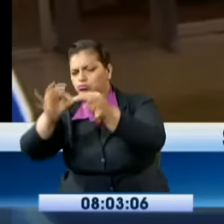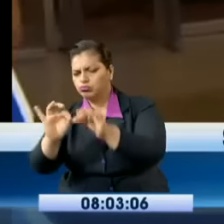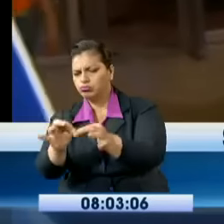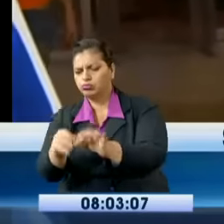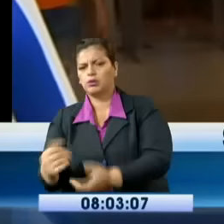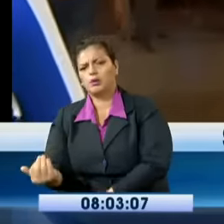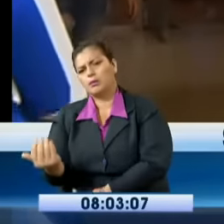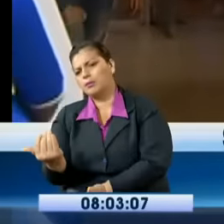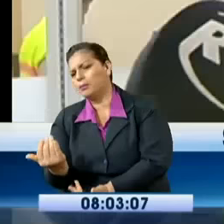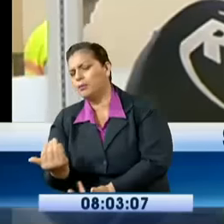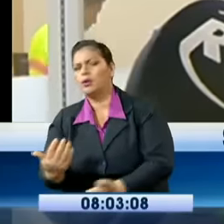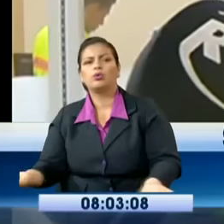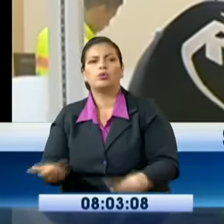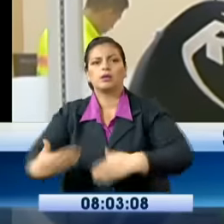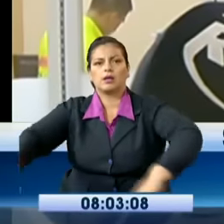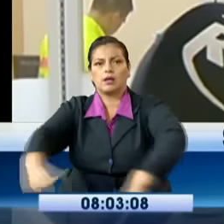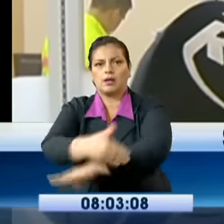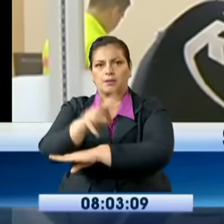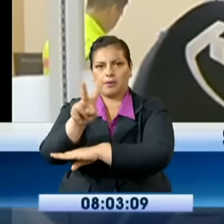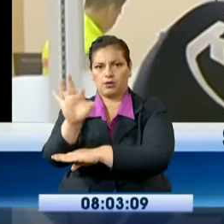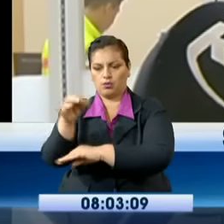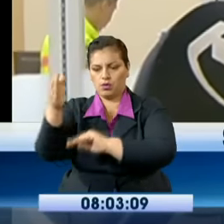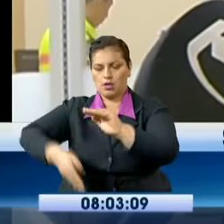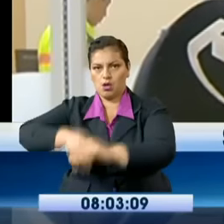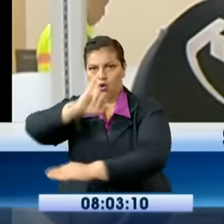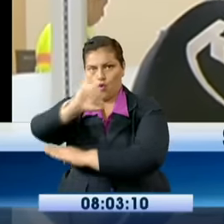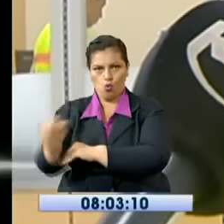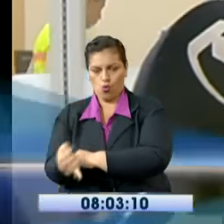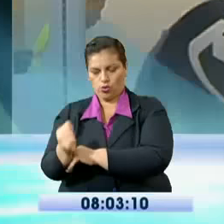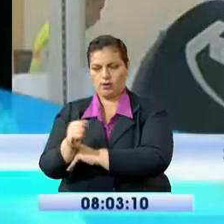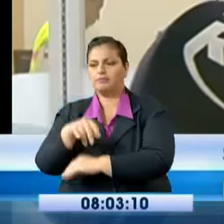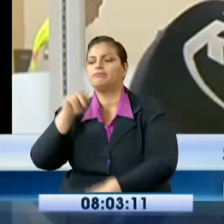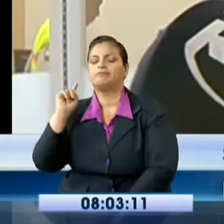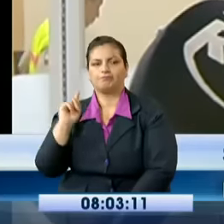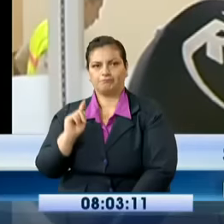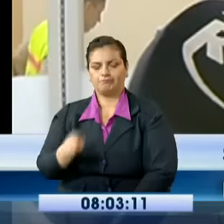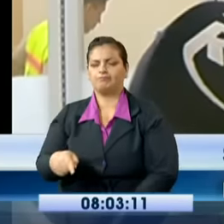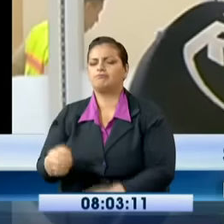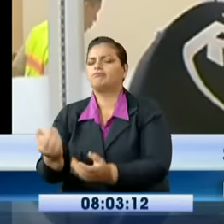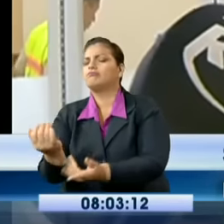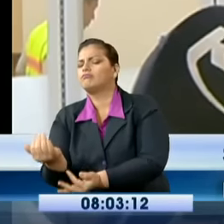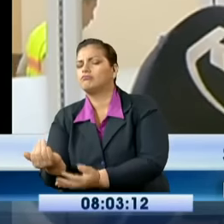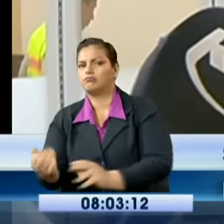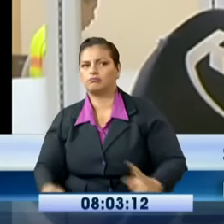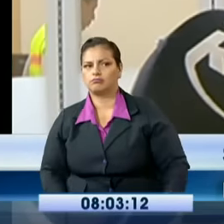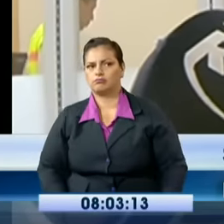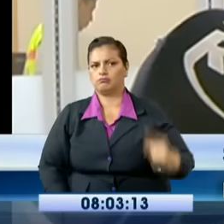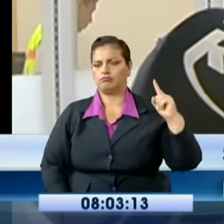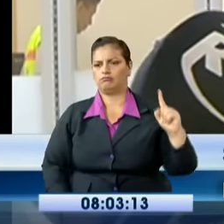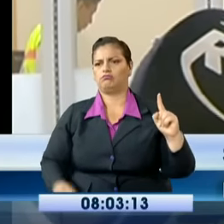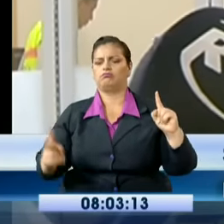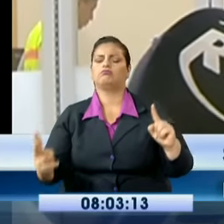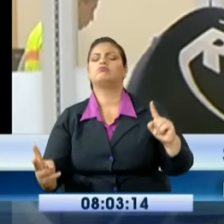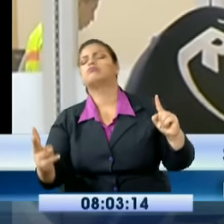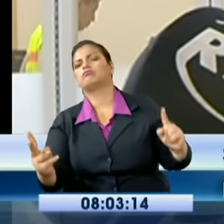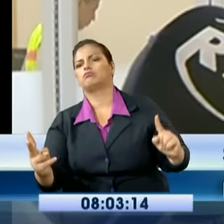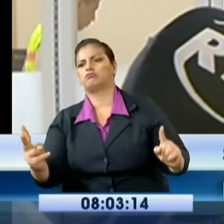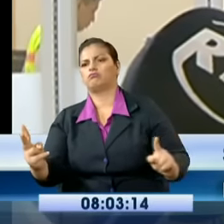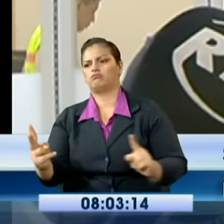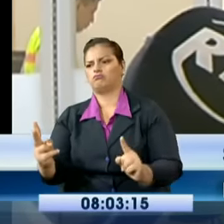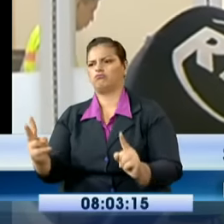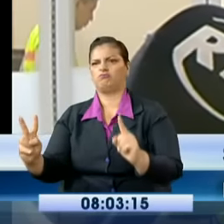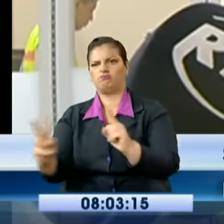J. El populacho se encontraba en el momento en lo que nosotros llevamos, el populacho se estaba acercando. Ya lo que él